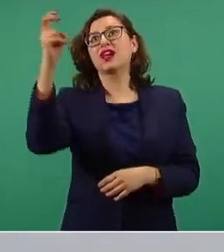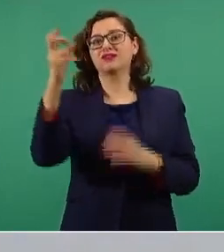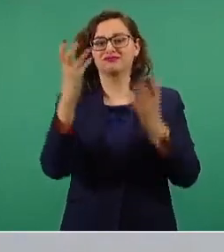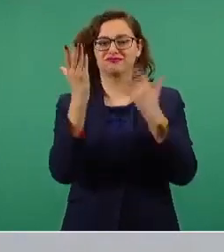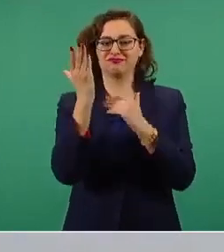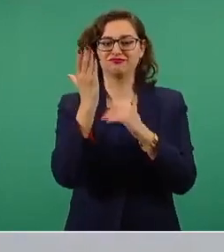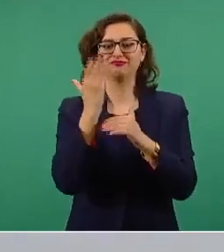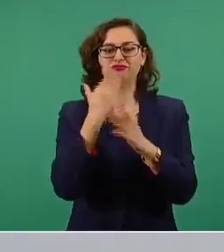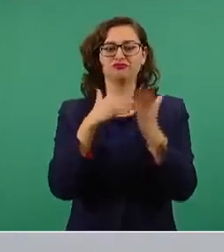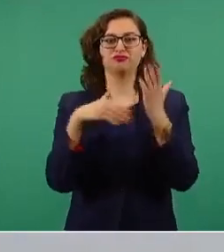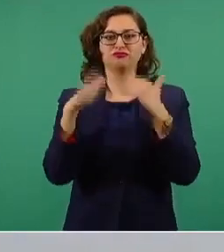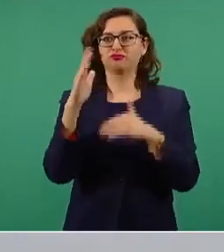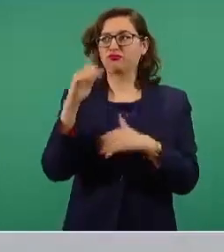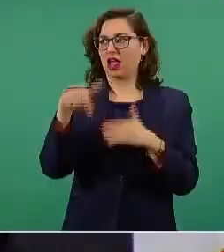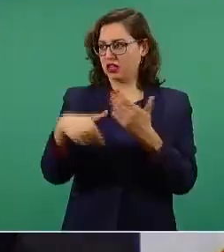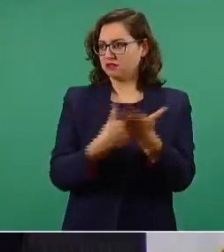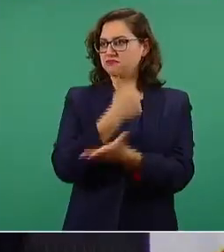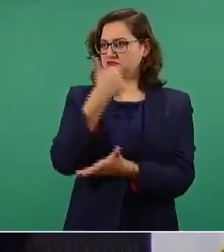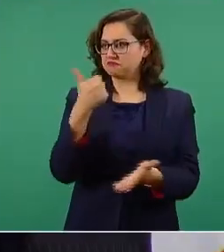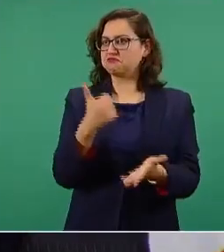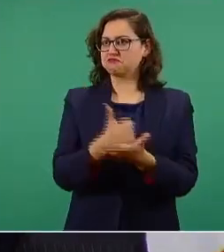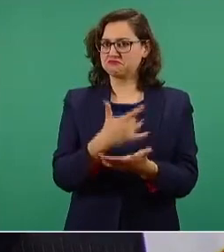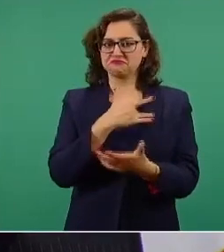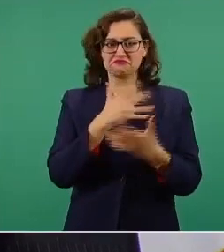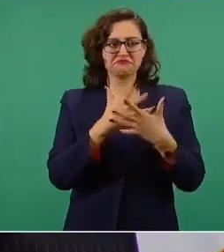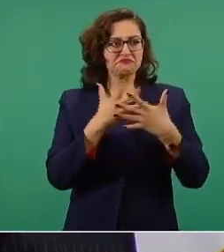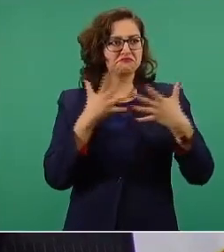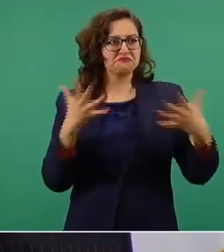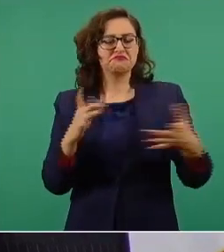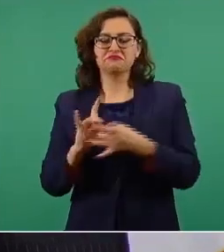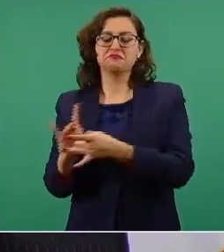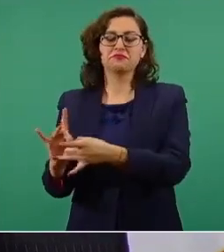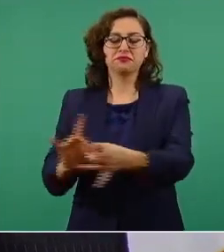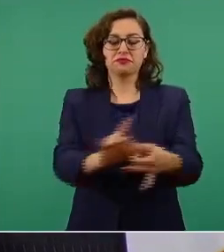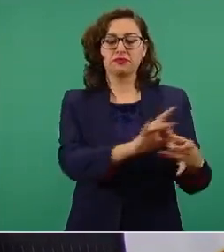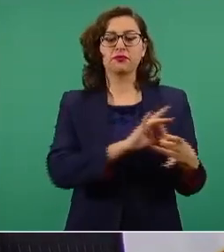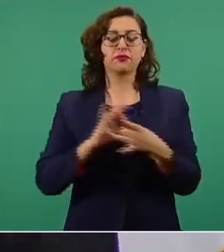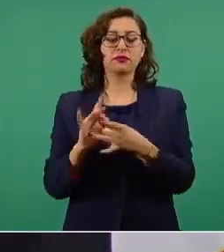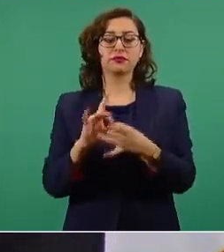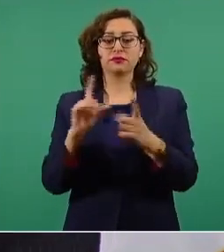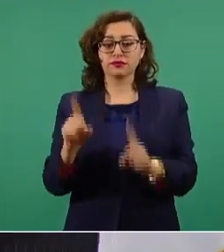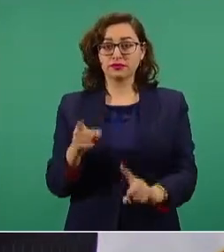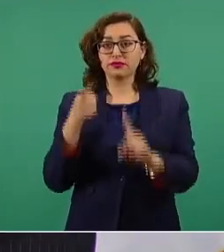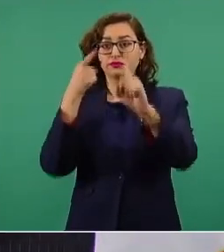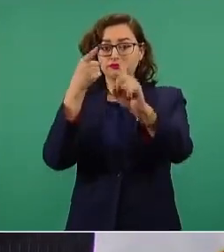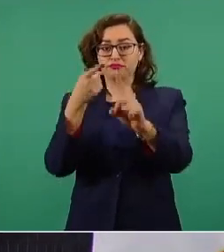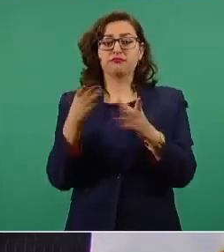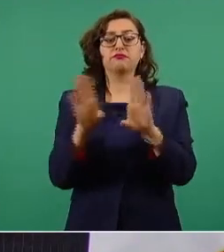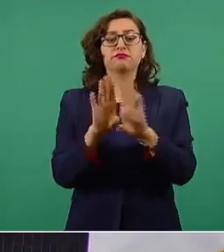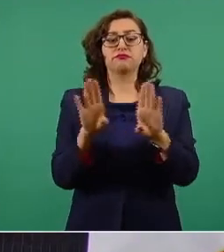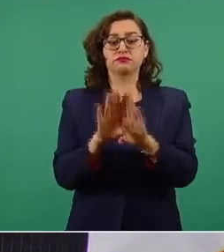en esta ciudad generosa y fraterna. Para lograr este propósito existen